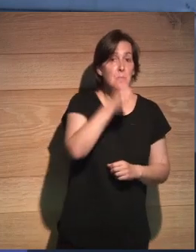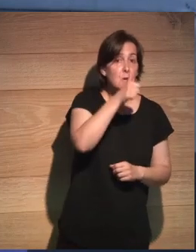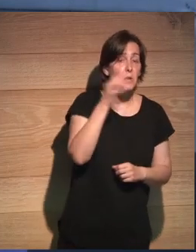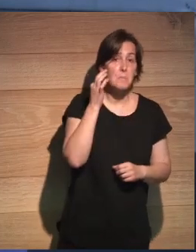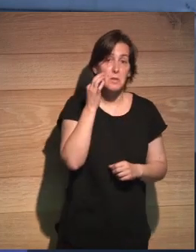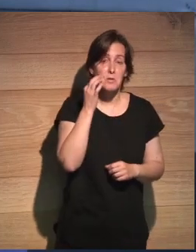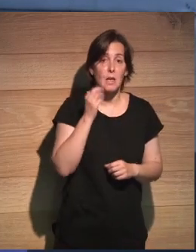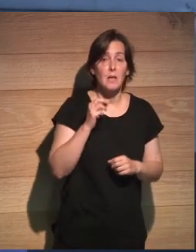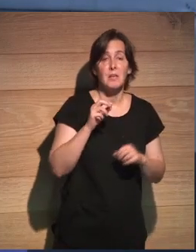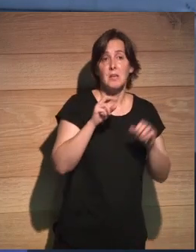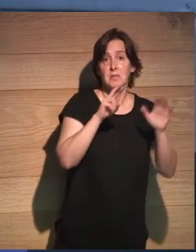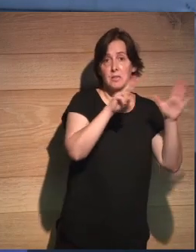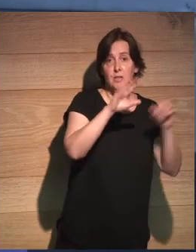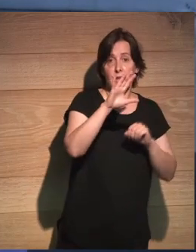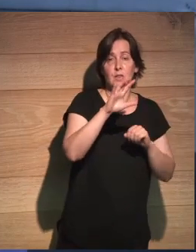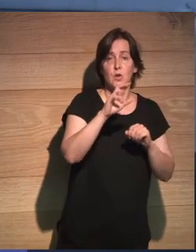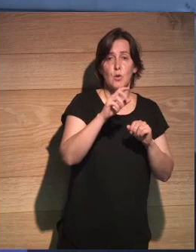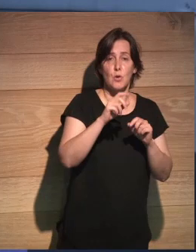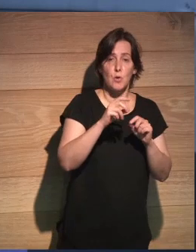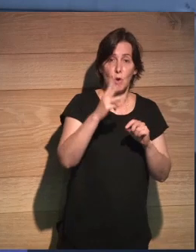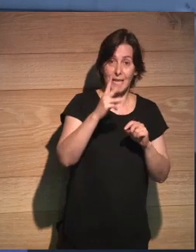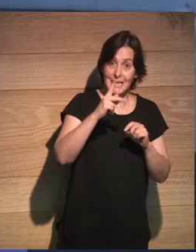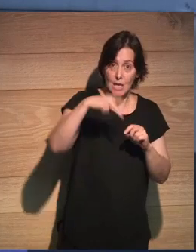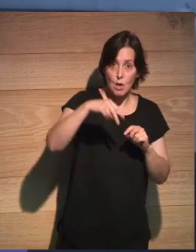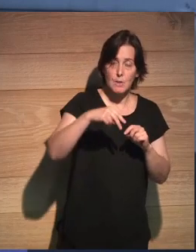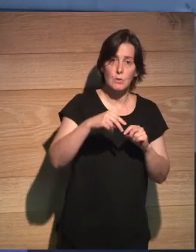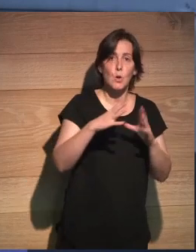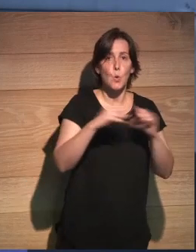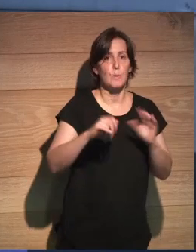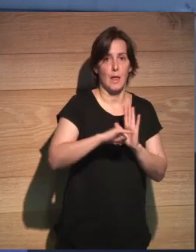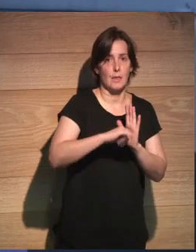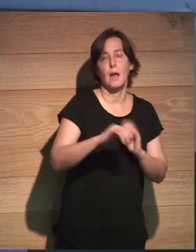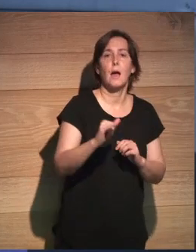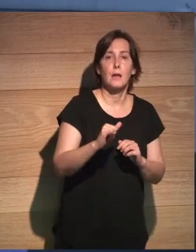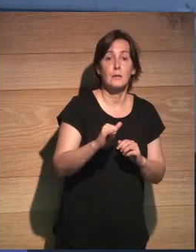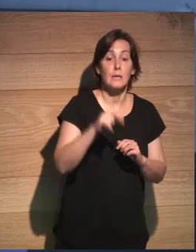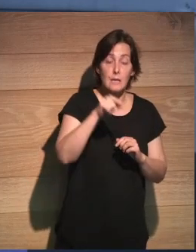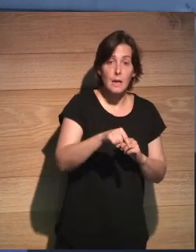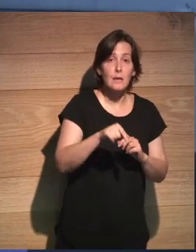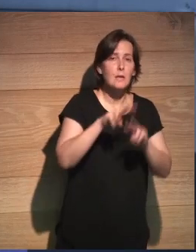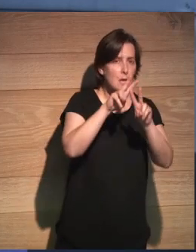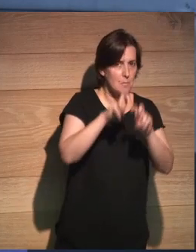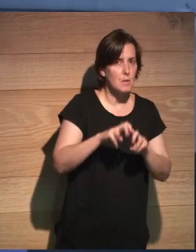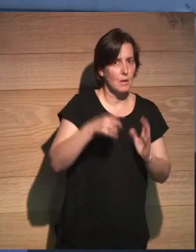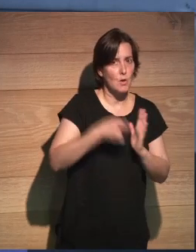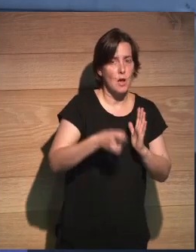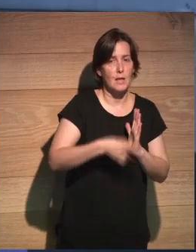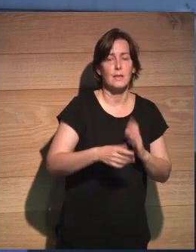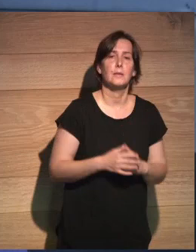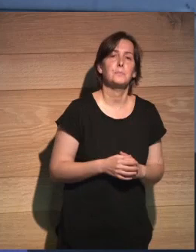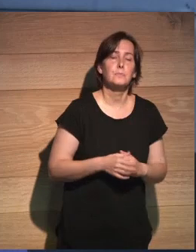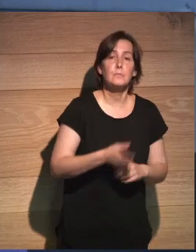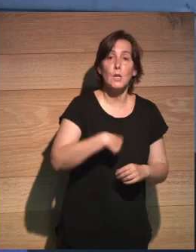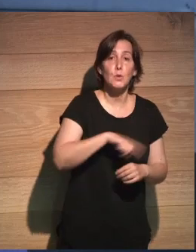a 50-75 kilómetros, tenga una universidad donde no se hace investigación de calidad. Y